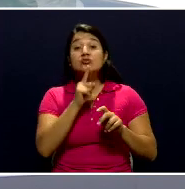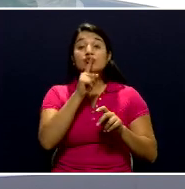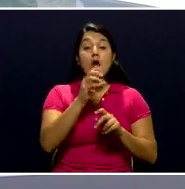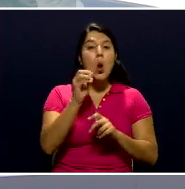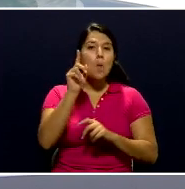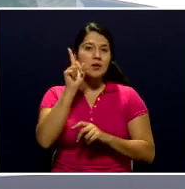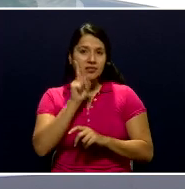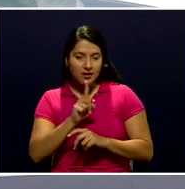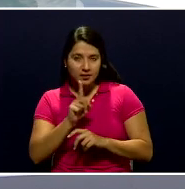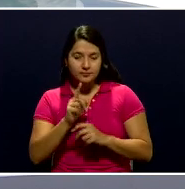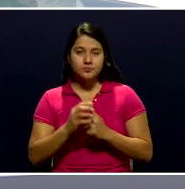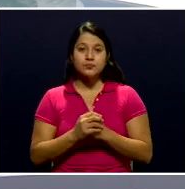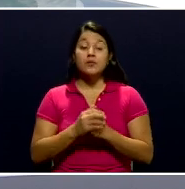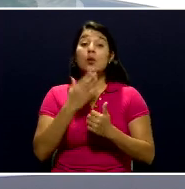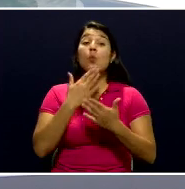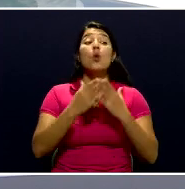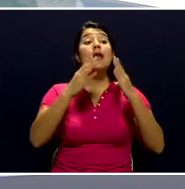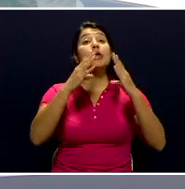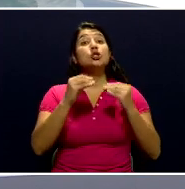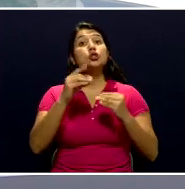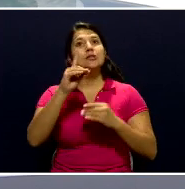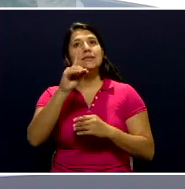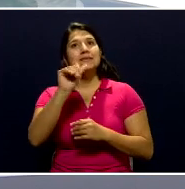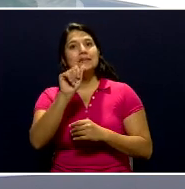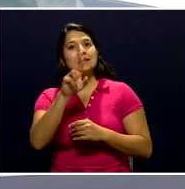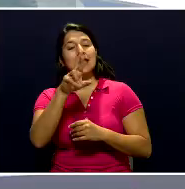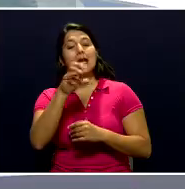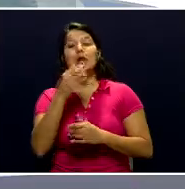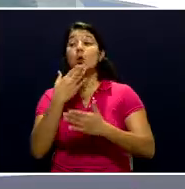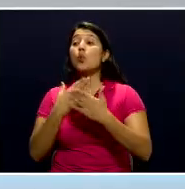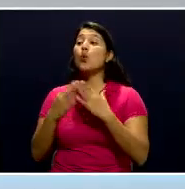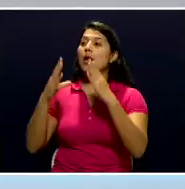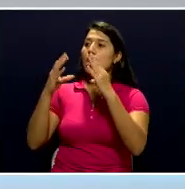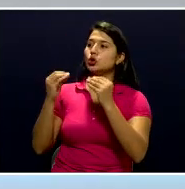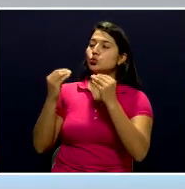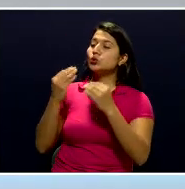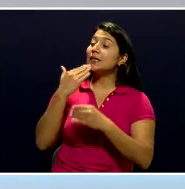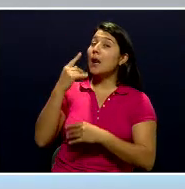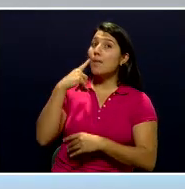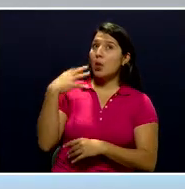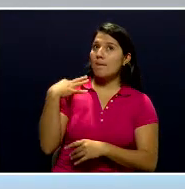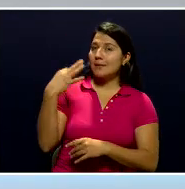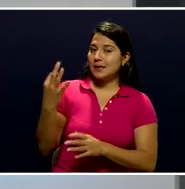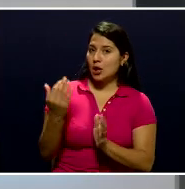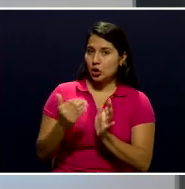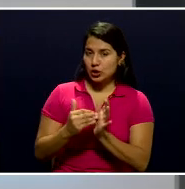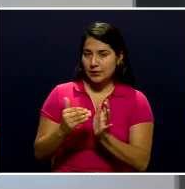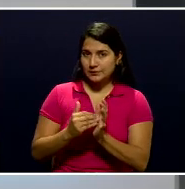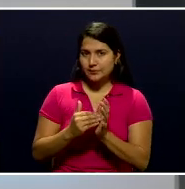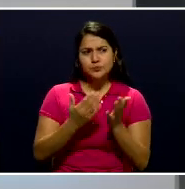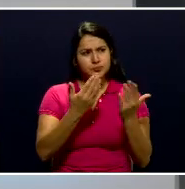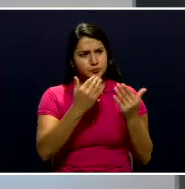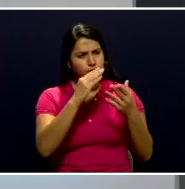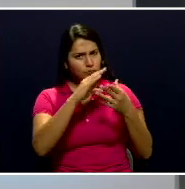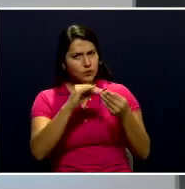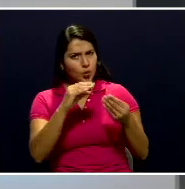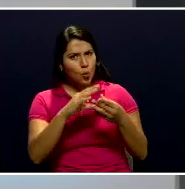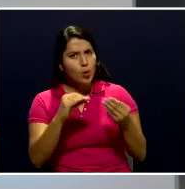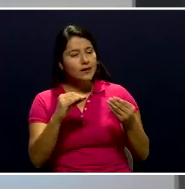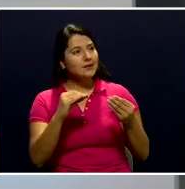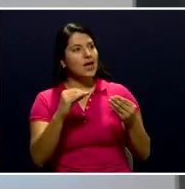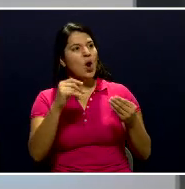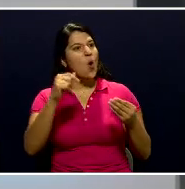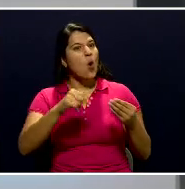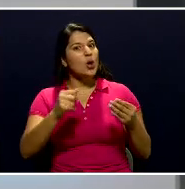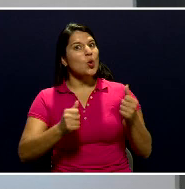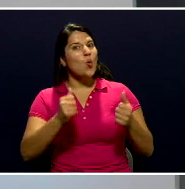su subeditor. Buenas noches, Darío. Buenas noches, Ernesto. Muchas gracias por invitarnos nuevamente. Cuéntenos, ¿con qué nos va a